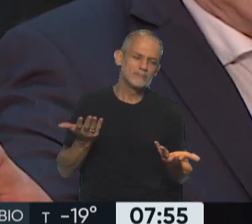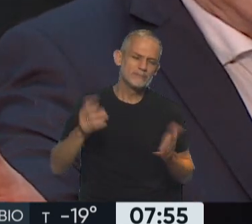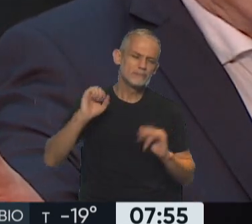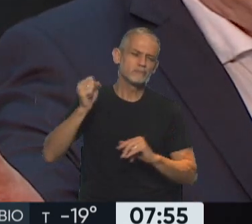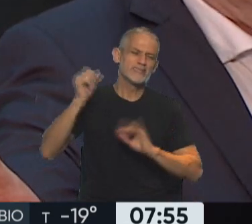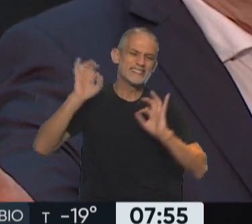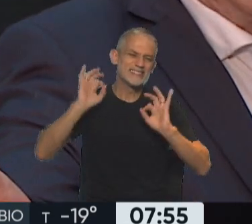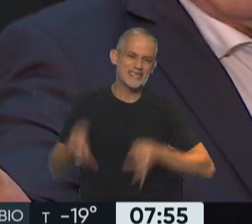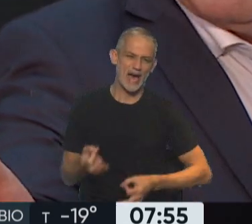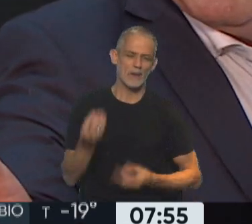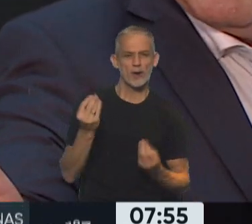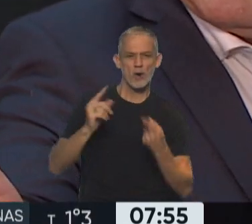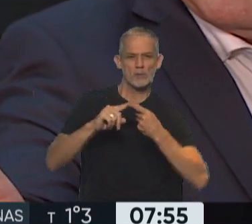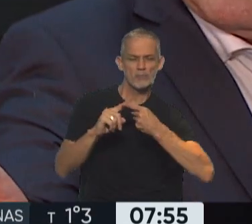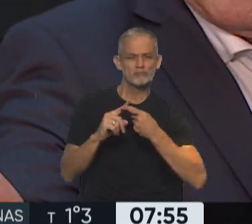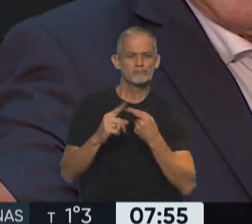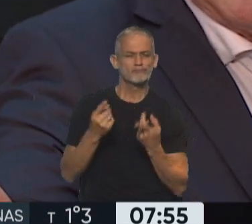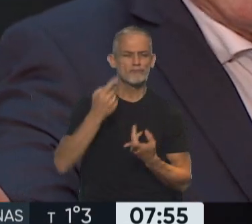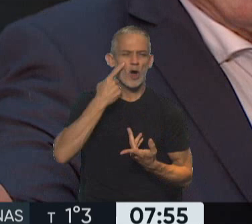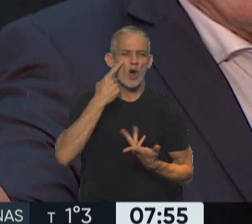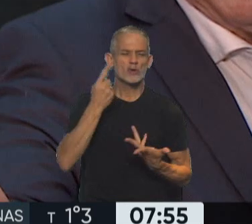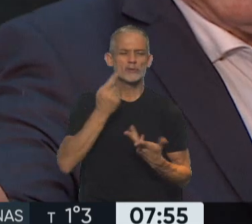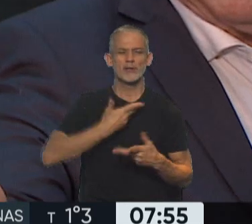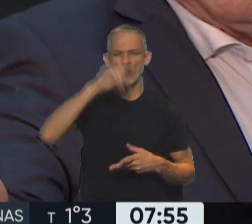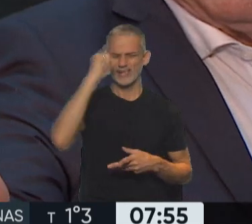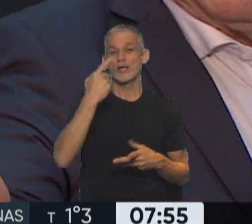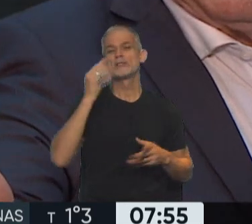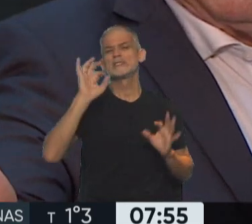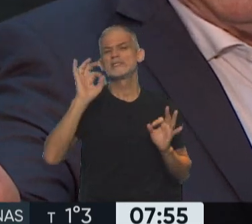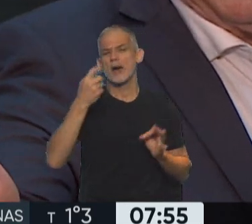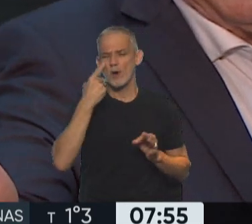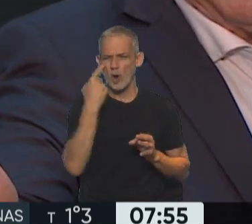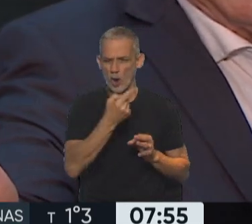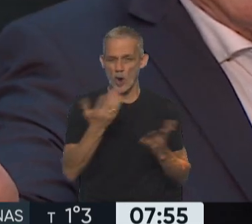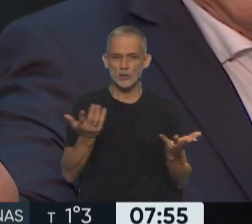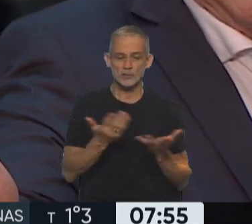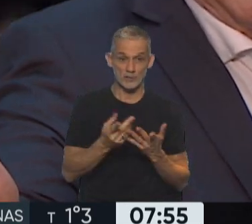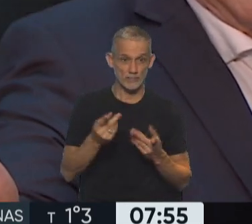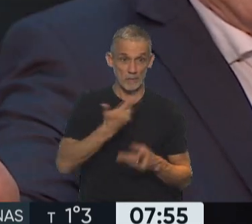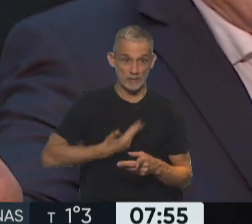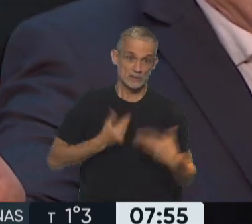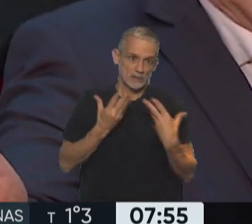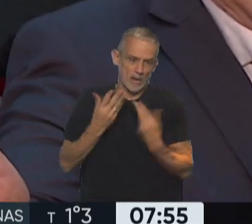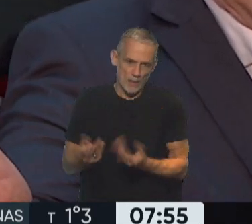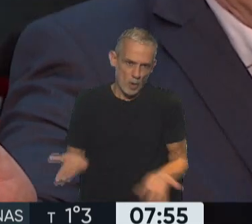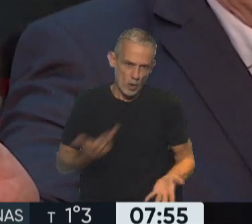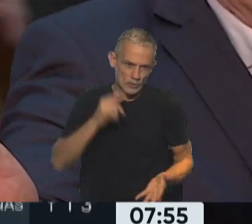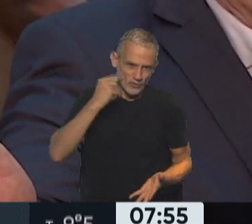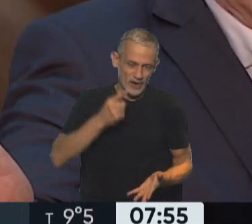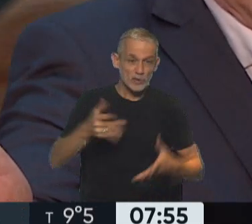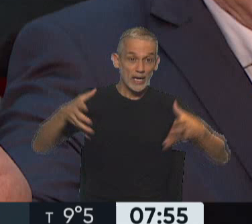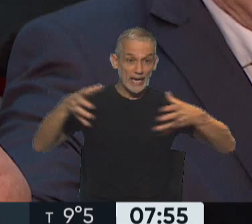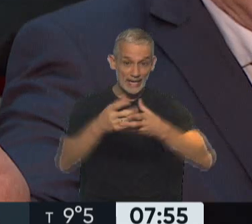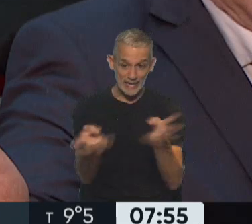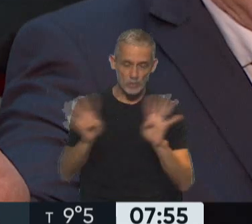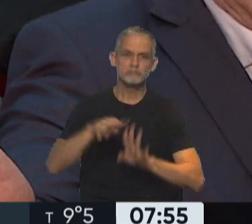con, digamos, un profundo conocimiento del Estado, con un fuerte respaldo del presidente, con un muy buen equipo de